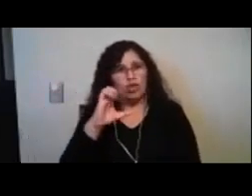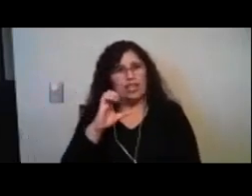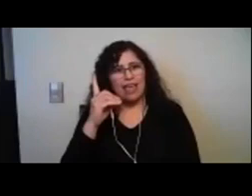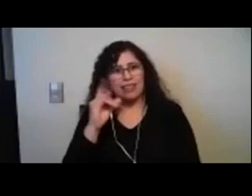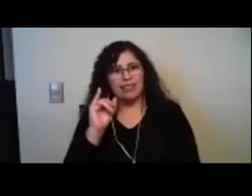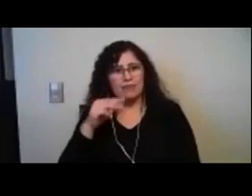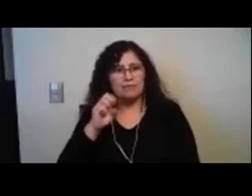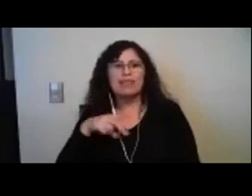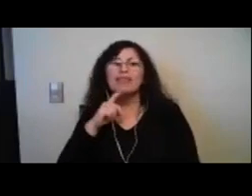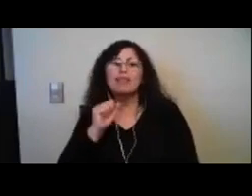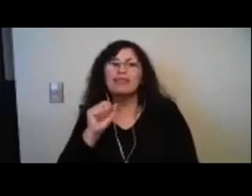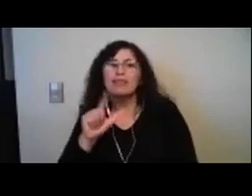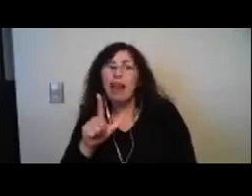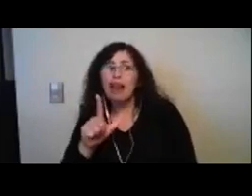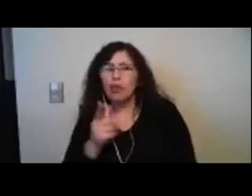escuchado.